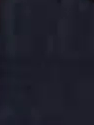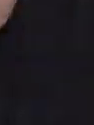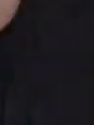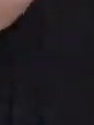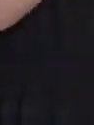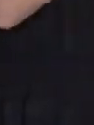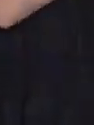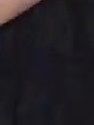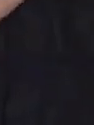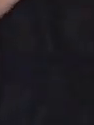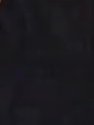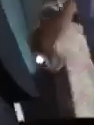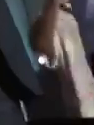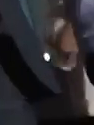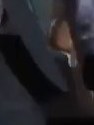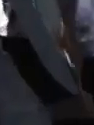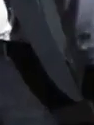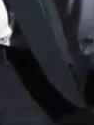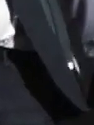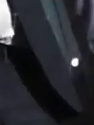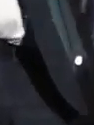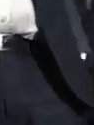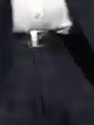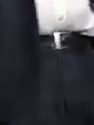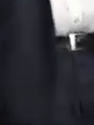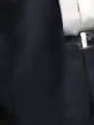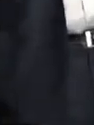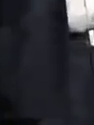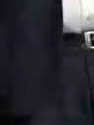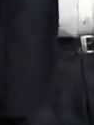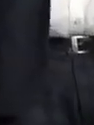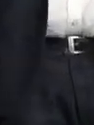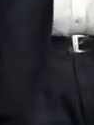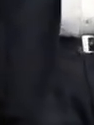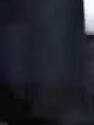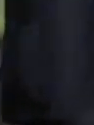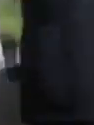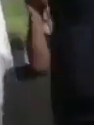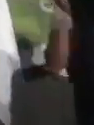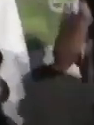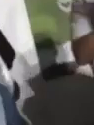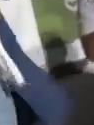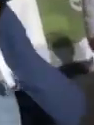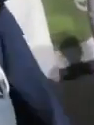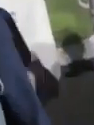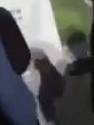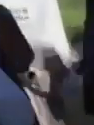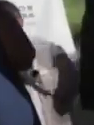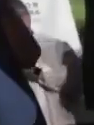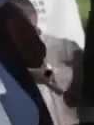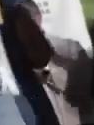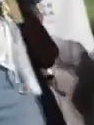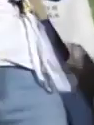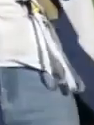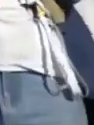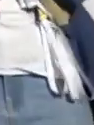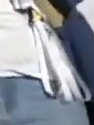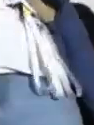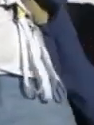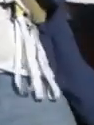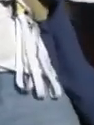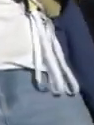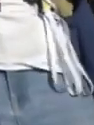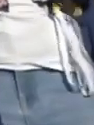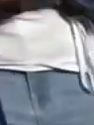y retama ahora y retoma de toquillo y ya tarde era la